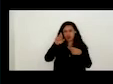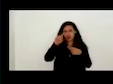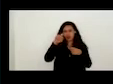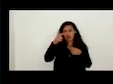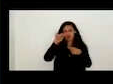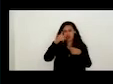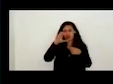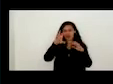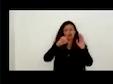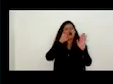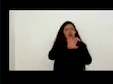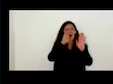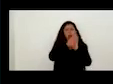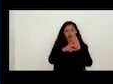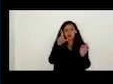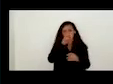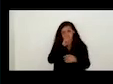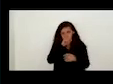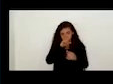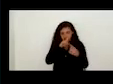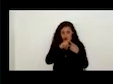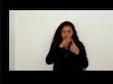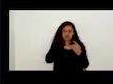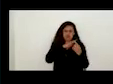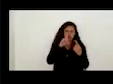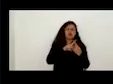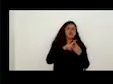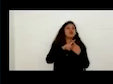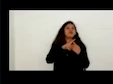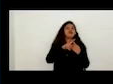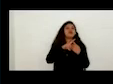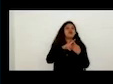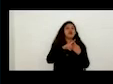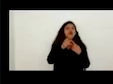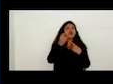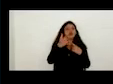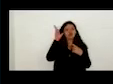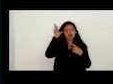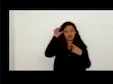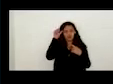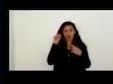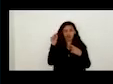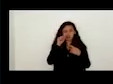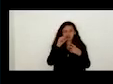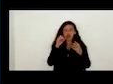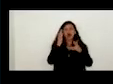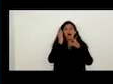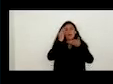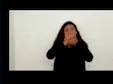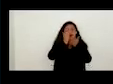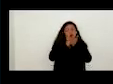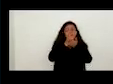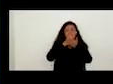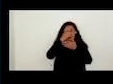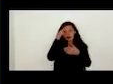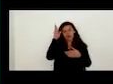alguna proteína como pollo, podrían ser una muy buena opción. 5 zanahorias o pedacitos de zanahoria podrían